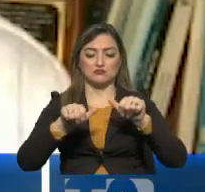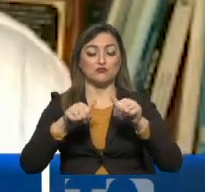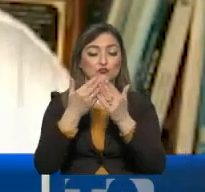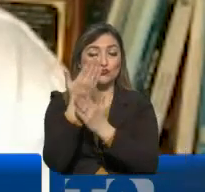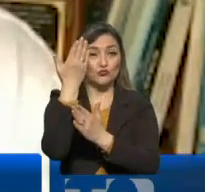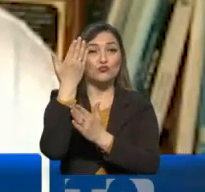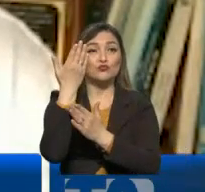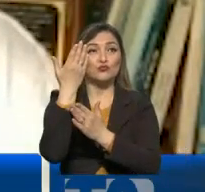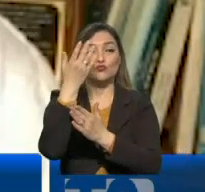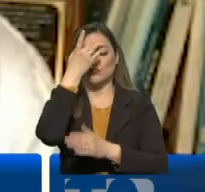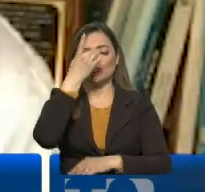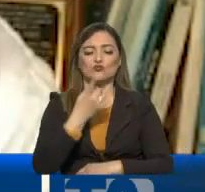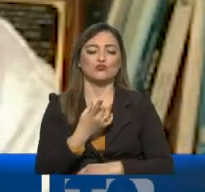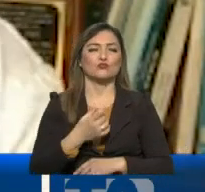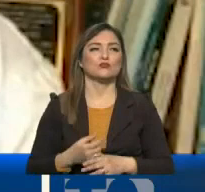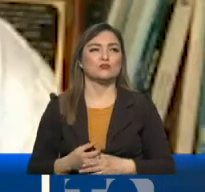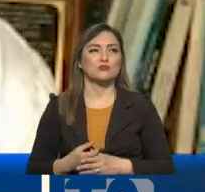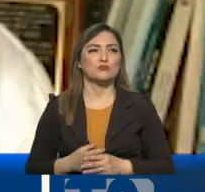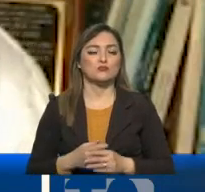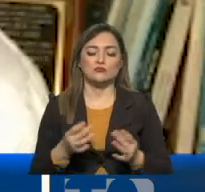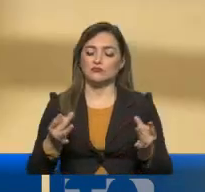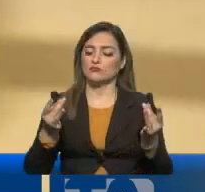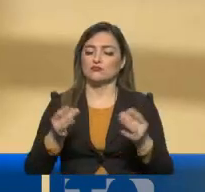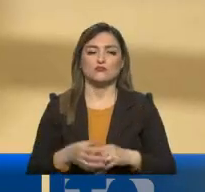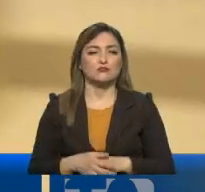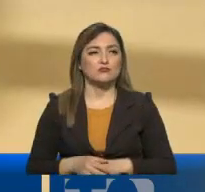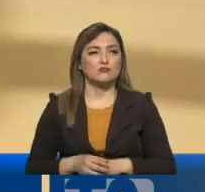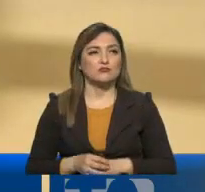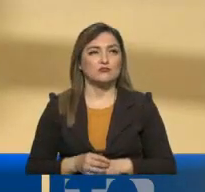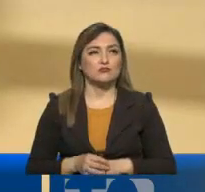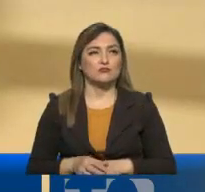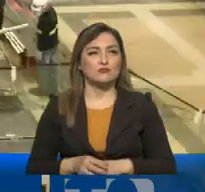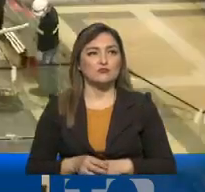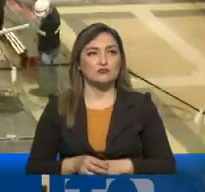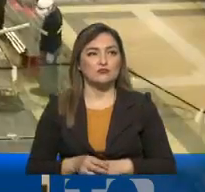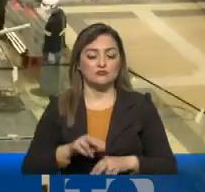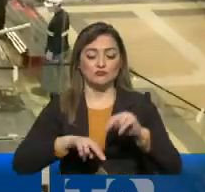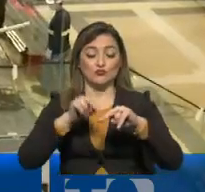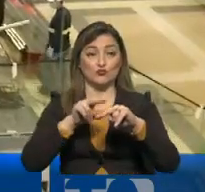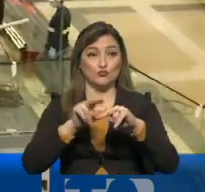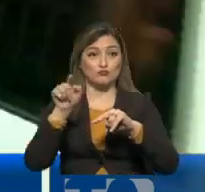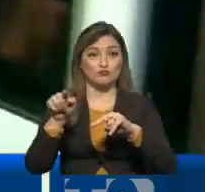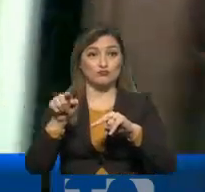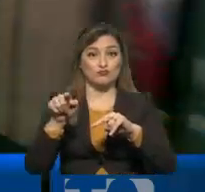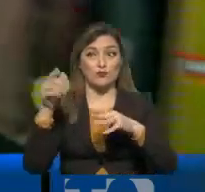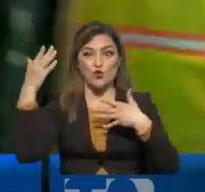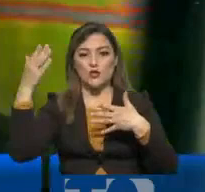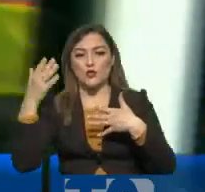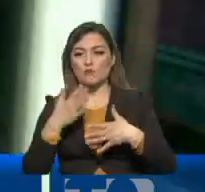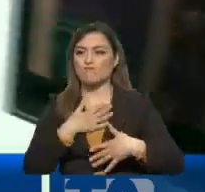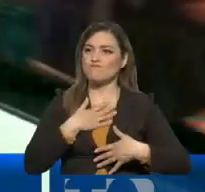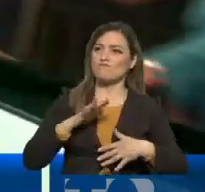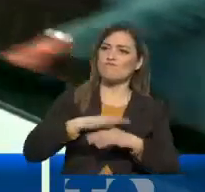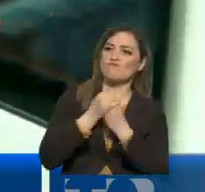alcalde, habrá que definir este tema que es tan delicado para la ciudad. Y para que la obra no se convierta en un botín político, el cual